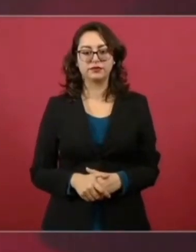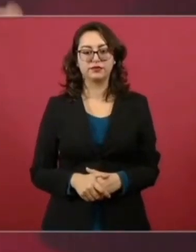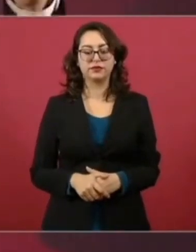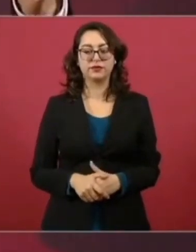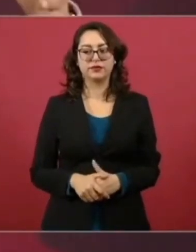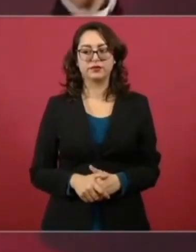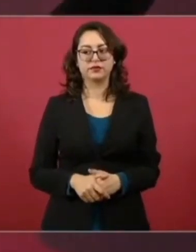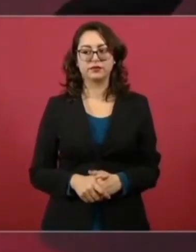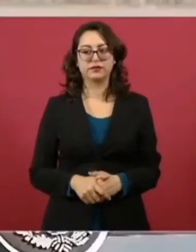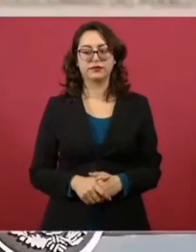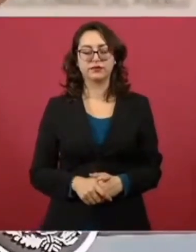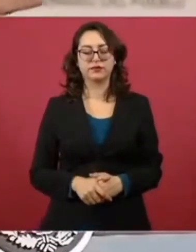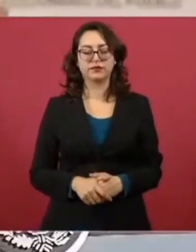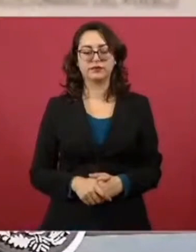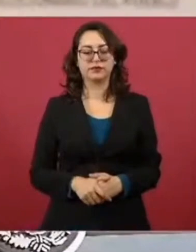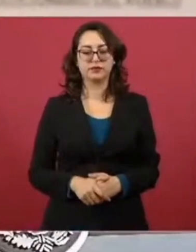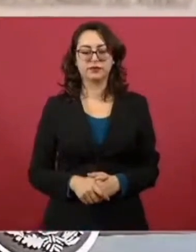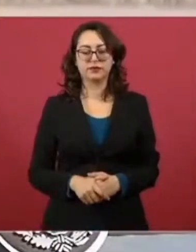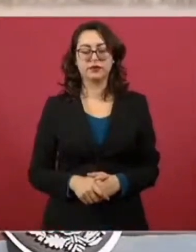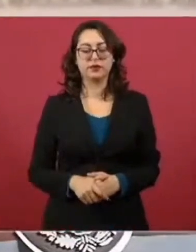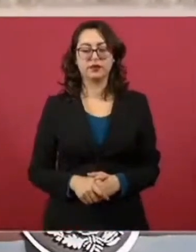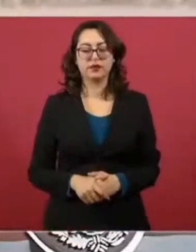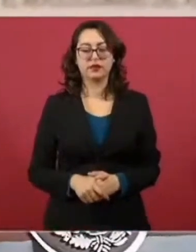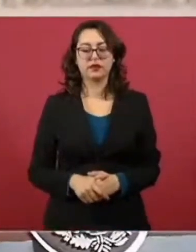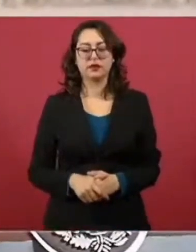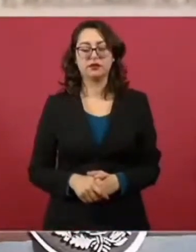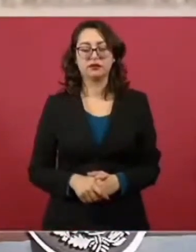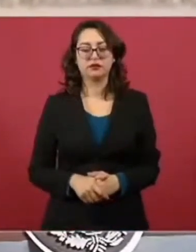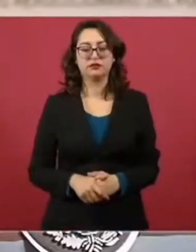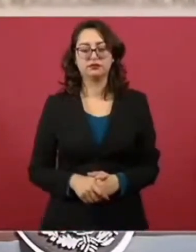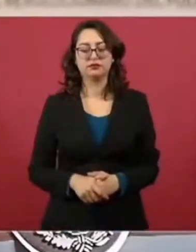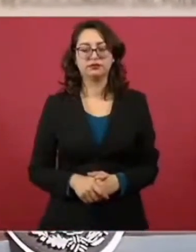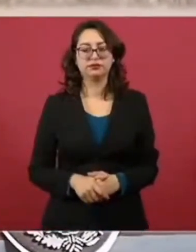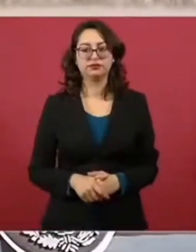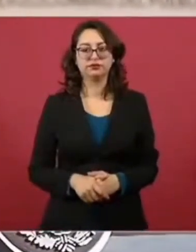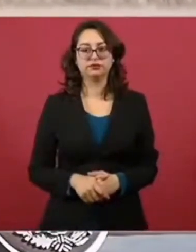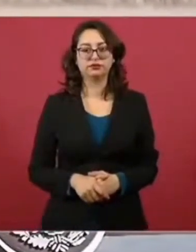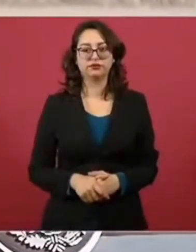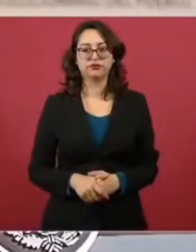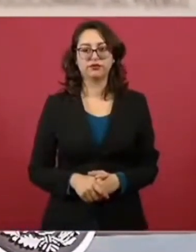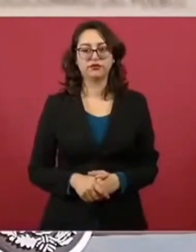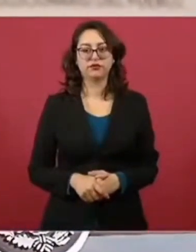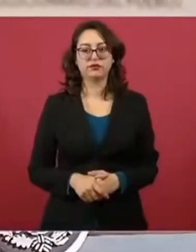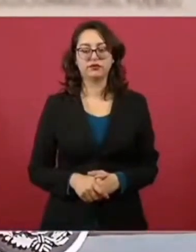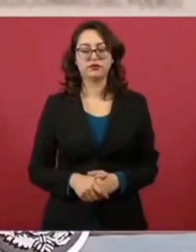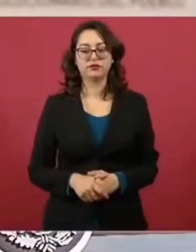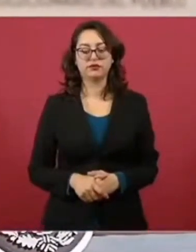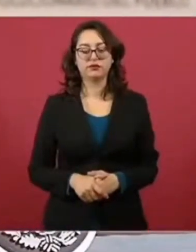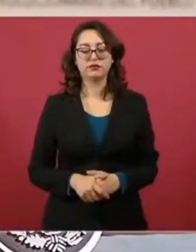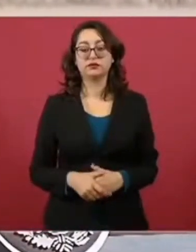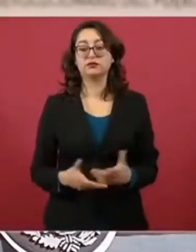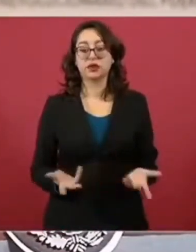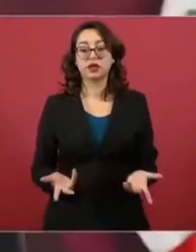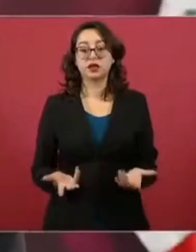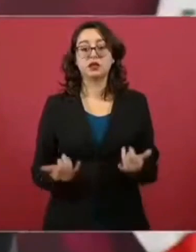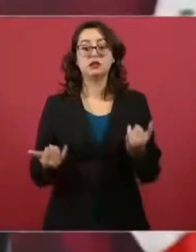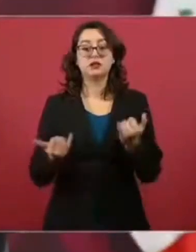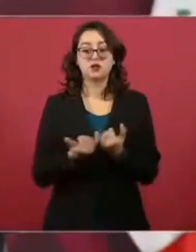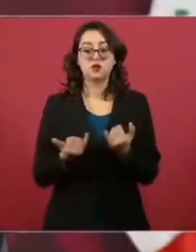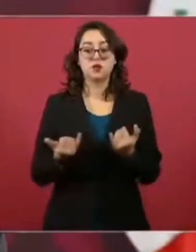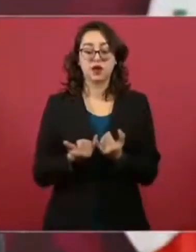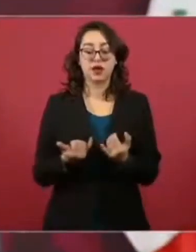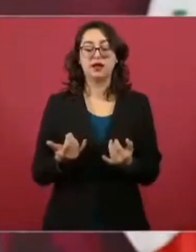Lo mismo pasó antes, en la época de la Reforma, y